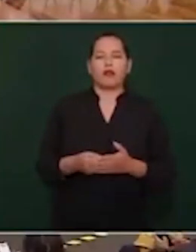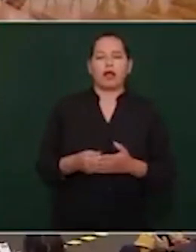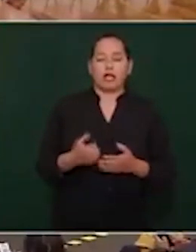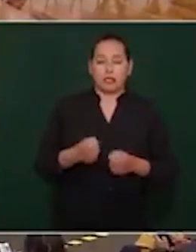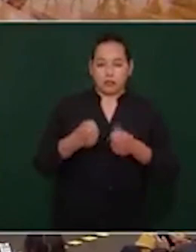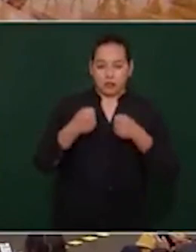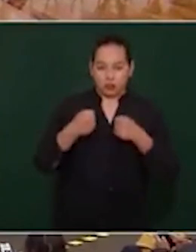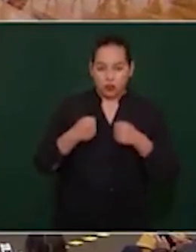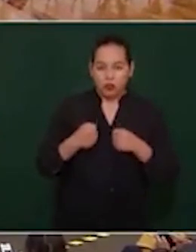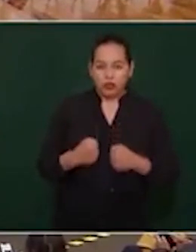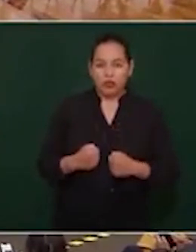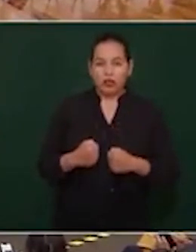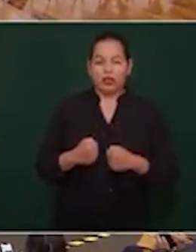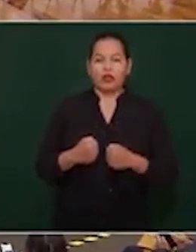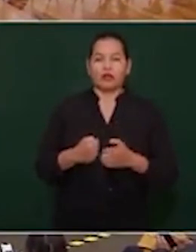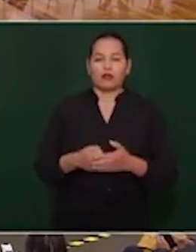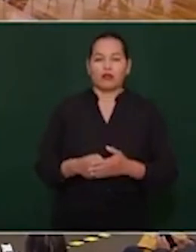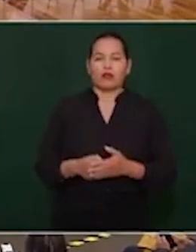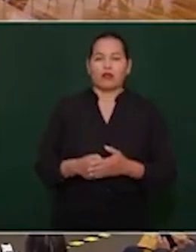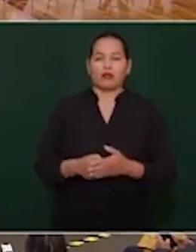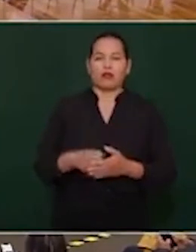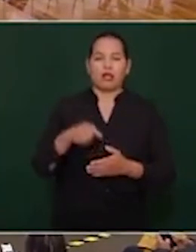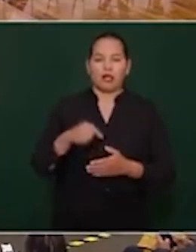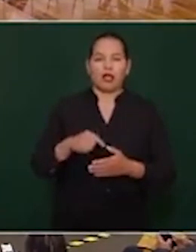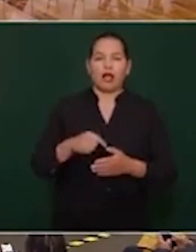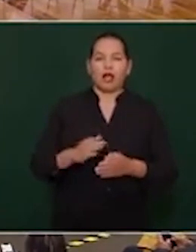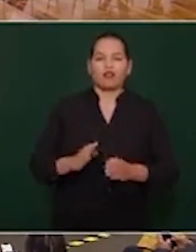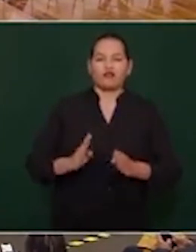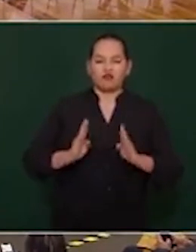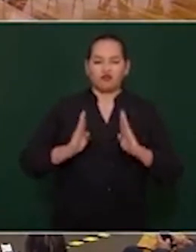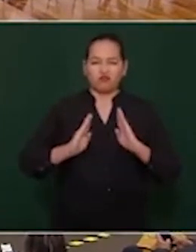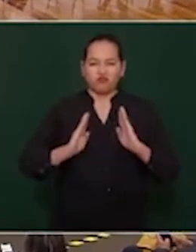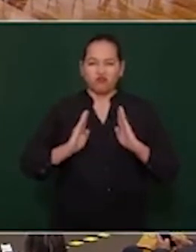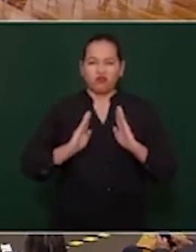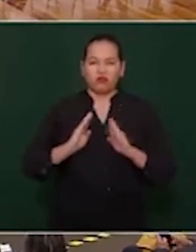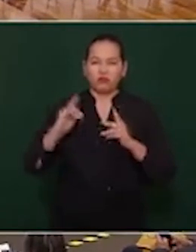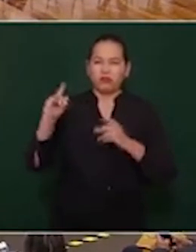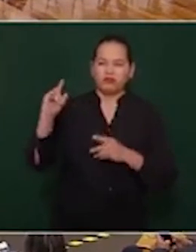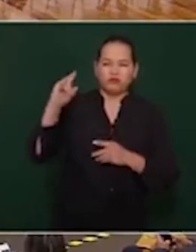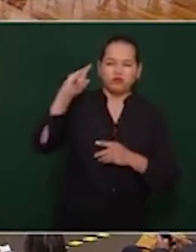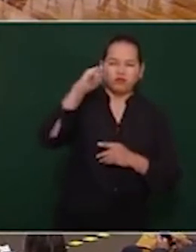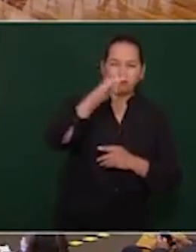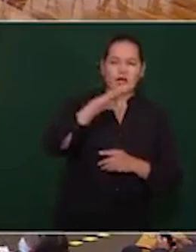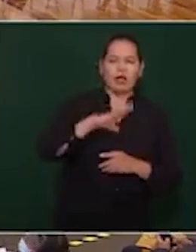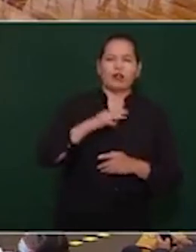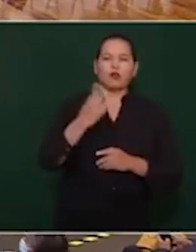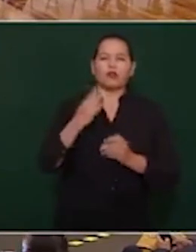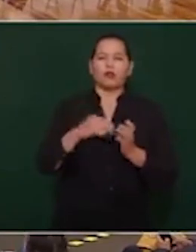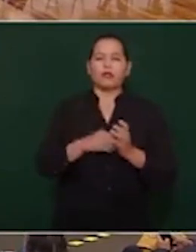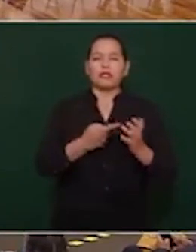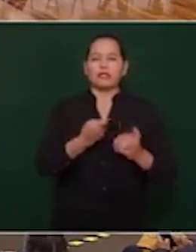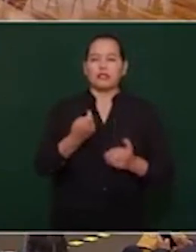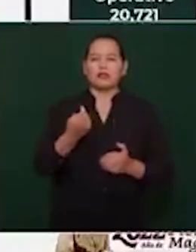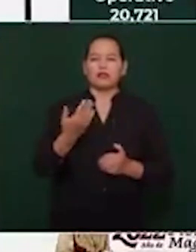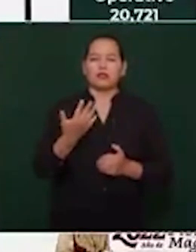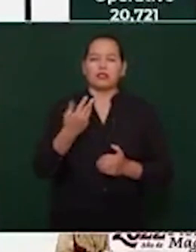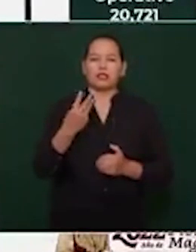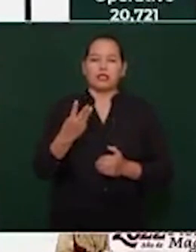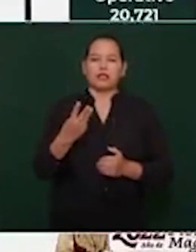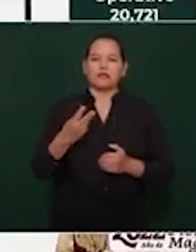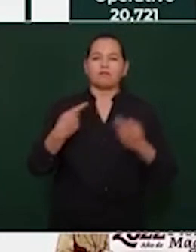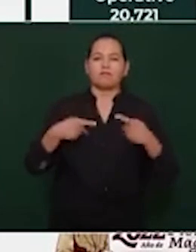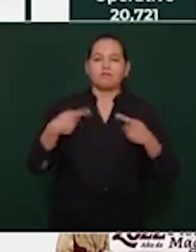seguridad, tenemos el Ejército y Fuerza Aérea con 4.153 elementos, de ellos